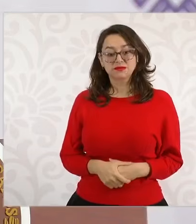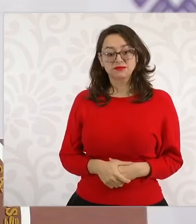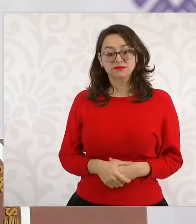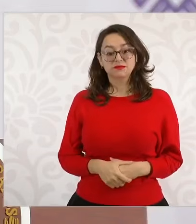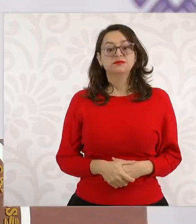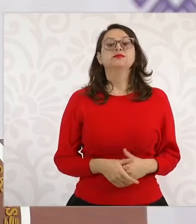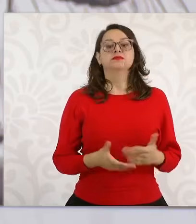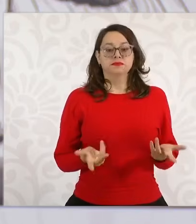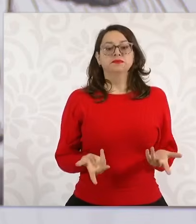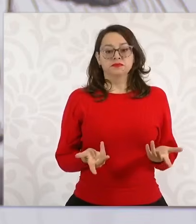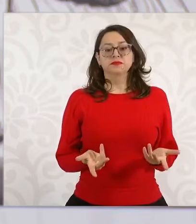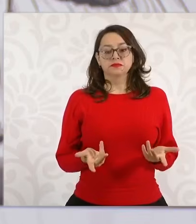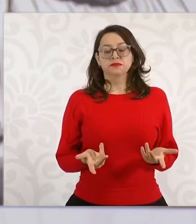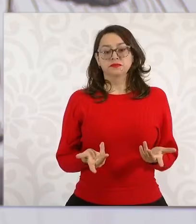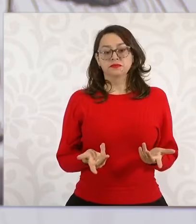Hemos logrado